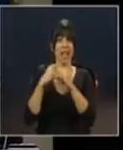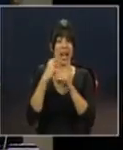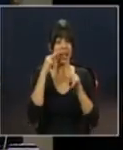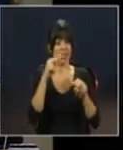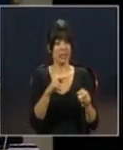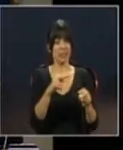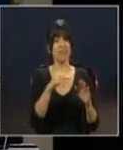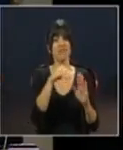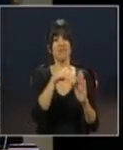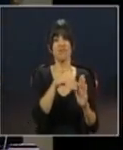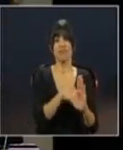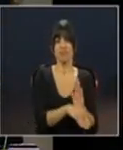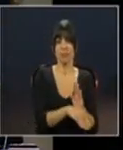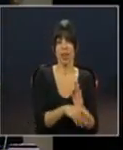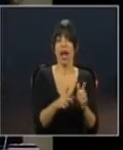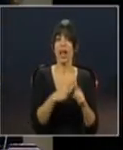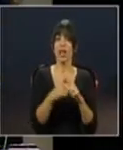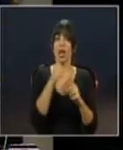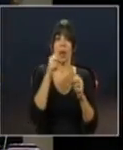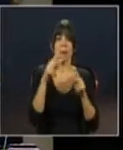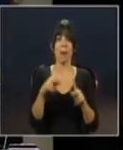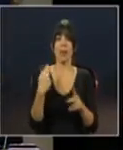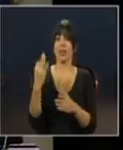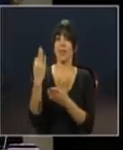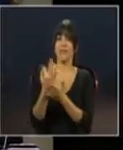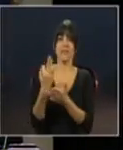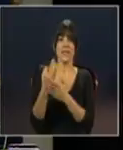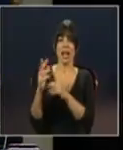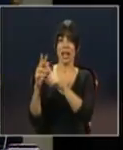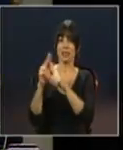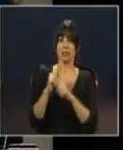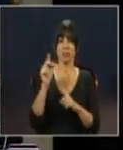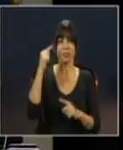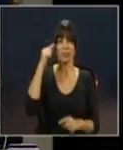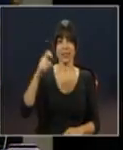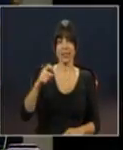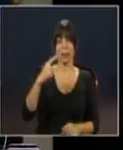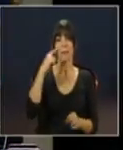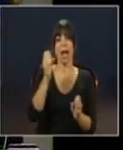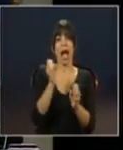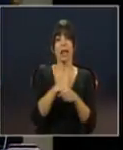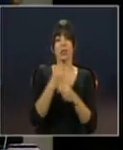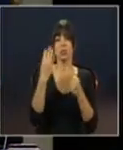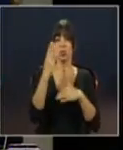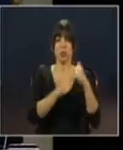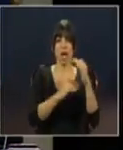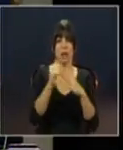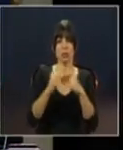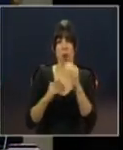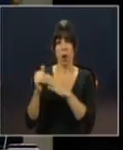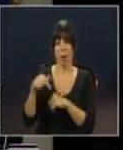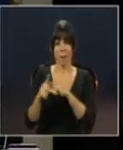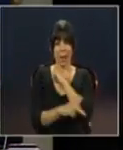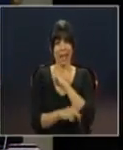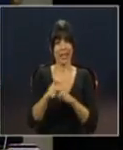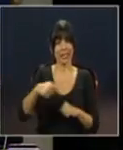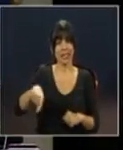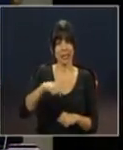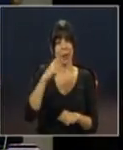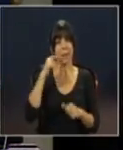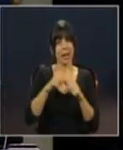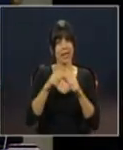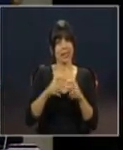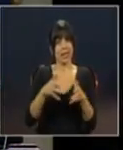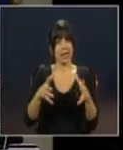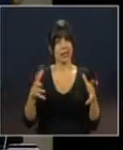internacionales, lo cual impediría conseguir el financiamiento que el gobierno necesita para hacer muchas de las obras que este país requiere para seguir